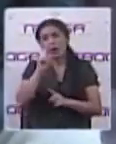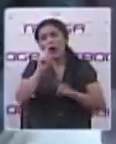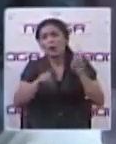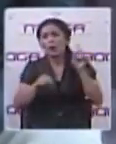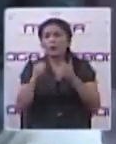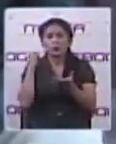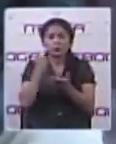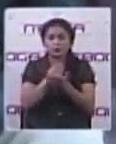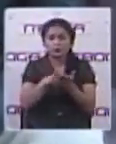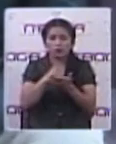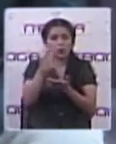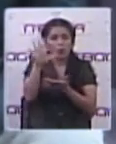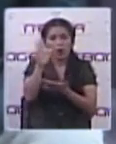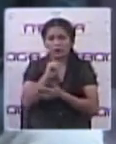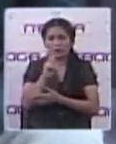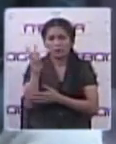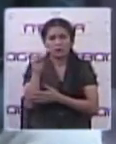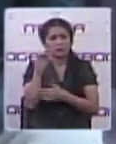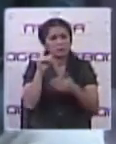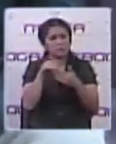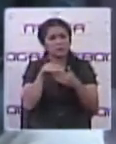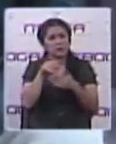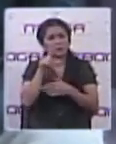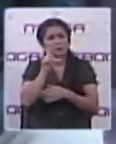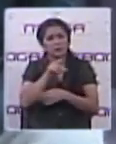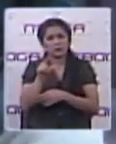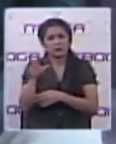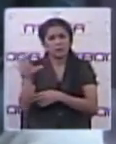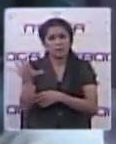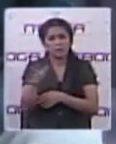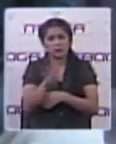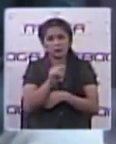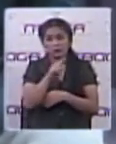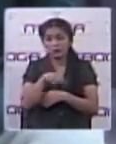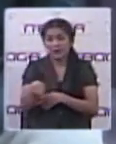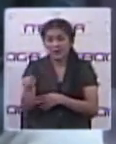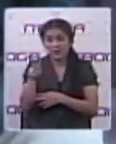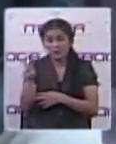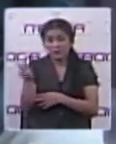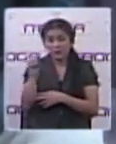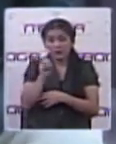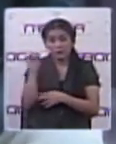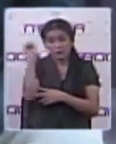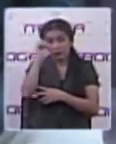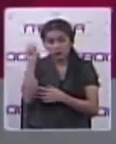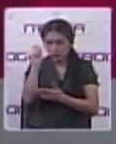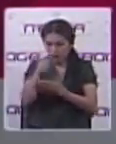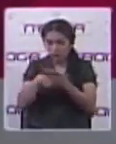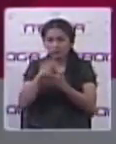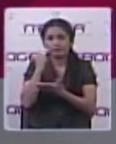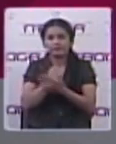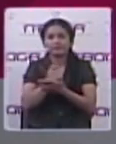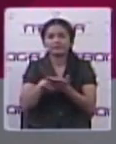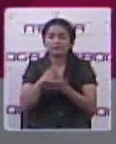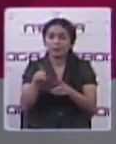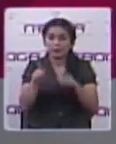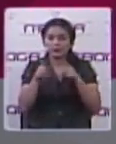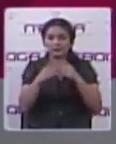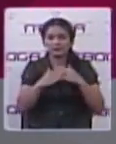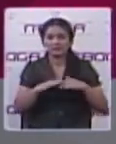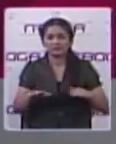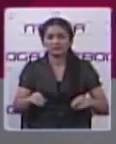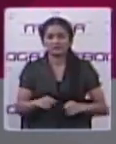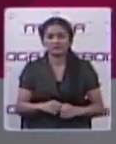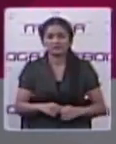personas y solo un 20% definitivamente tienen la licencia profesional. ¿Qué características debe proyectar